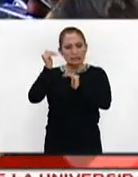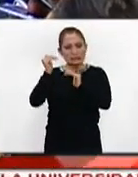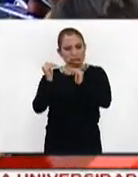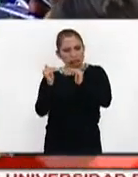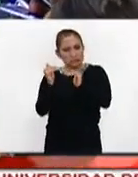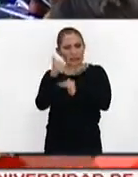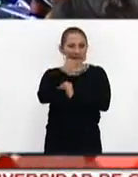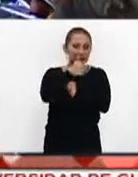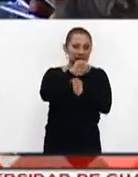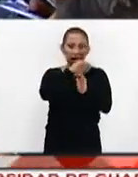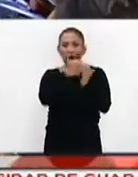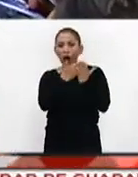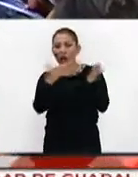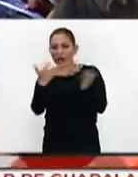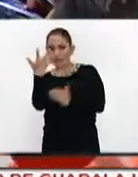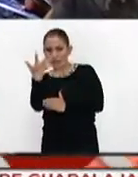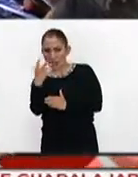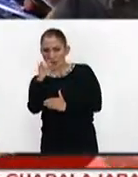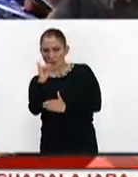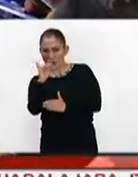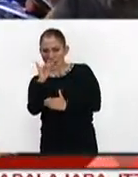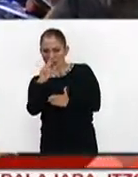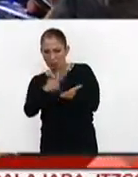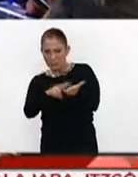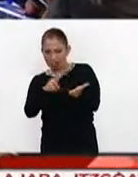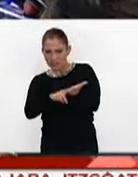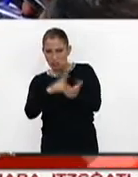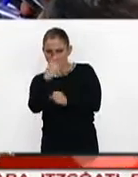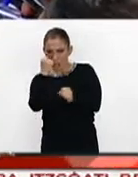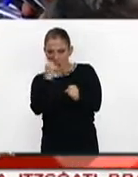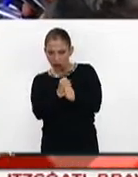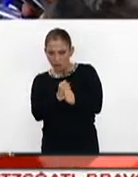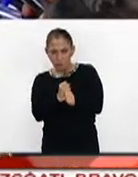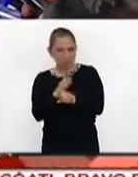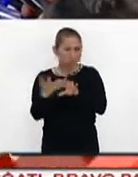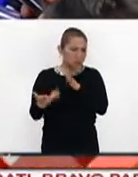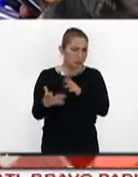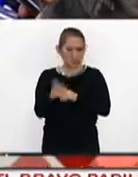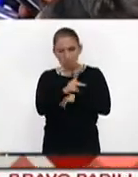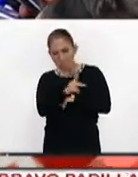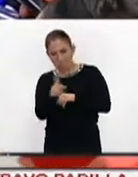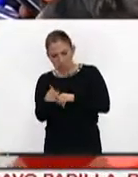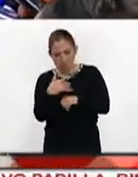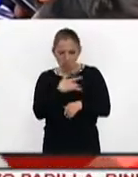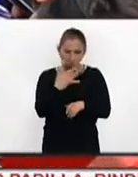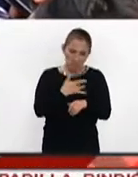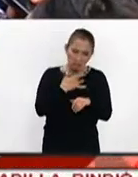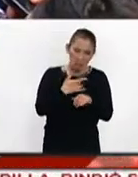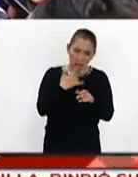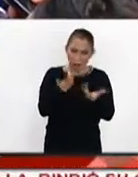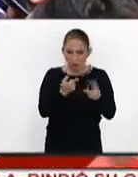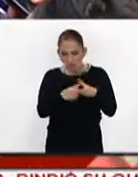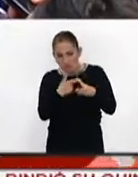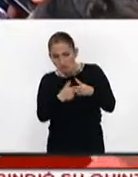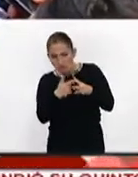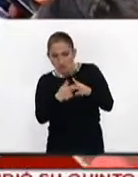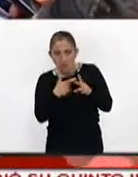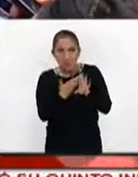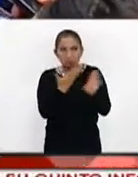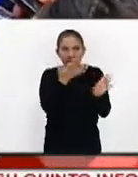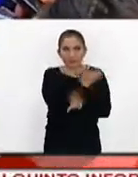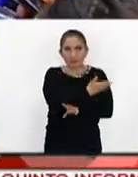los niveles de 6 a niveles de 5, la inflación acumulada anual, que es exactamente lo que se había hecho la predicción